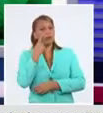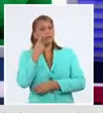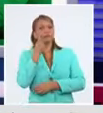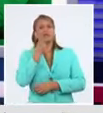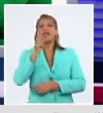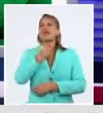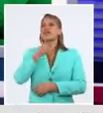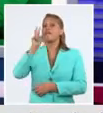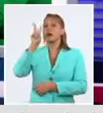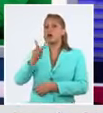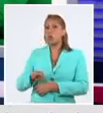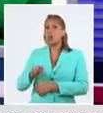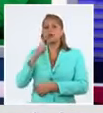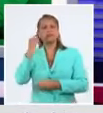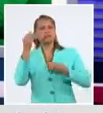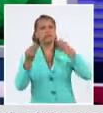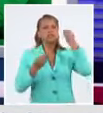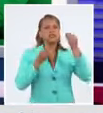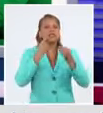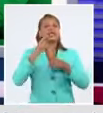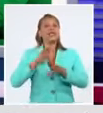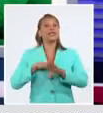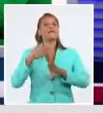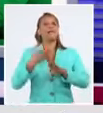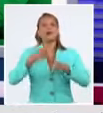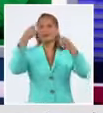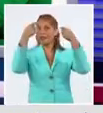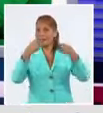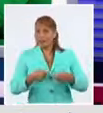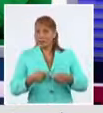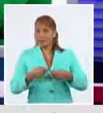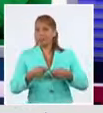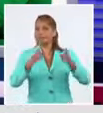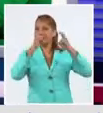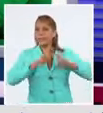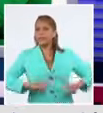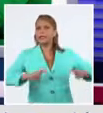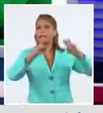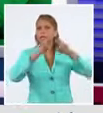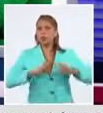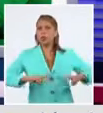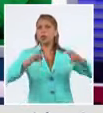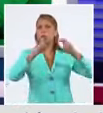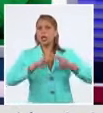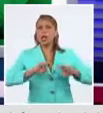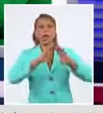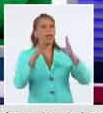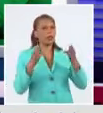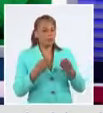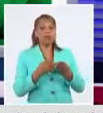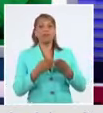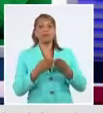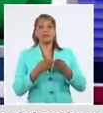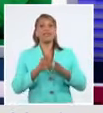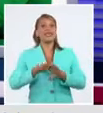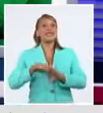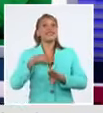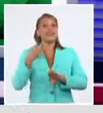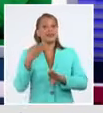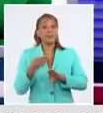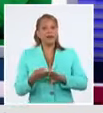en cuenta, y de ahí es que se decide, en base a la ciencia y a las investigaciones que han aportado estos ensayos,